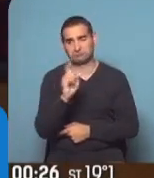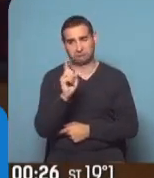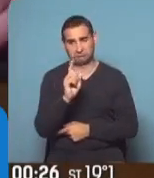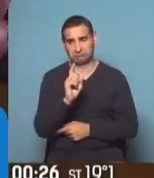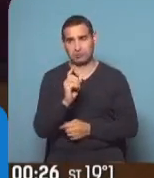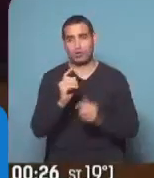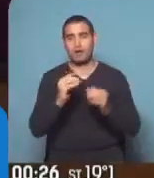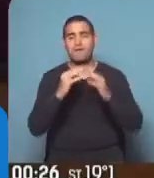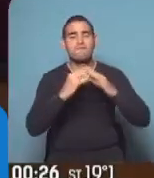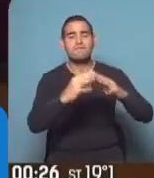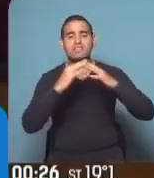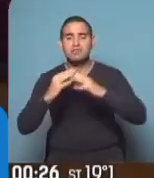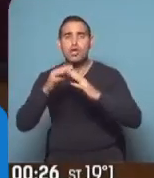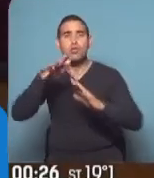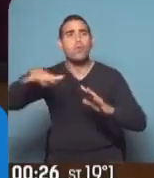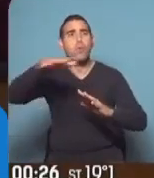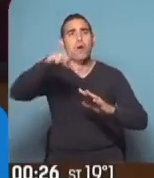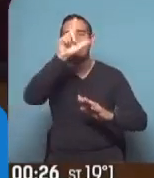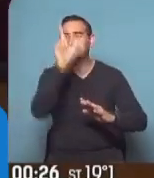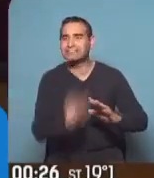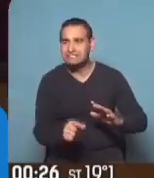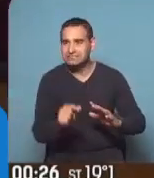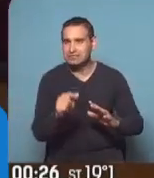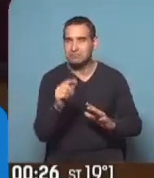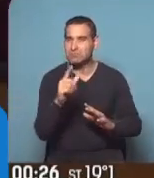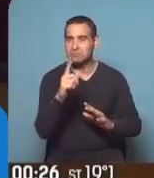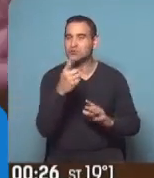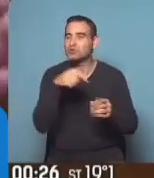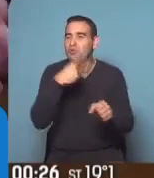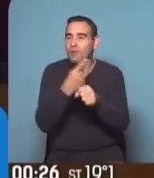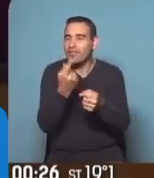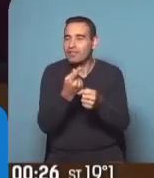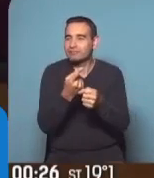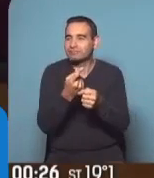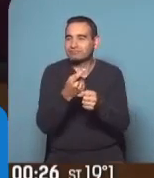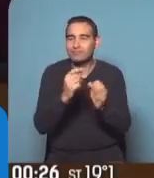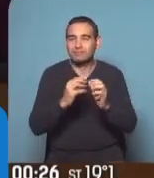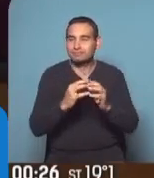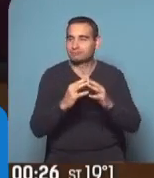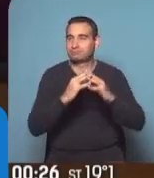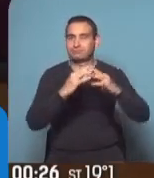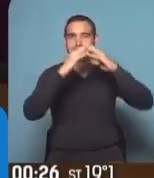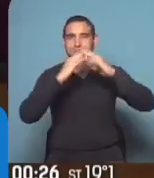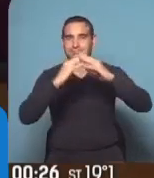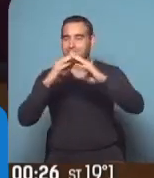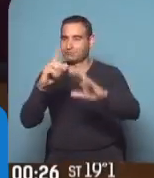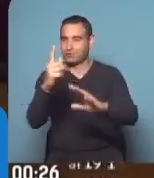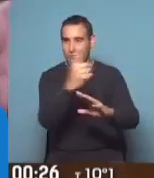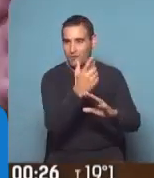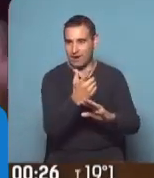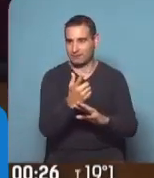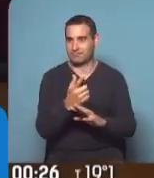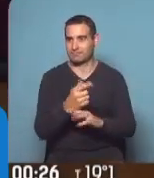no en todas las zonas de Argentina se puede madurar de tal manera para que ese Cabernet Franc sea